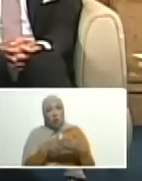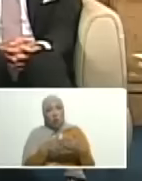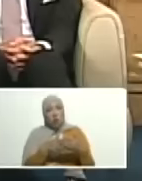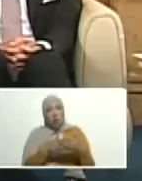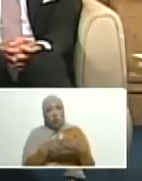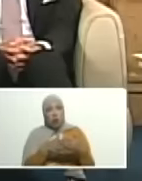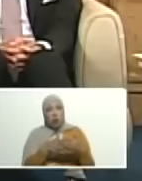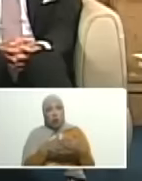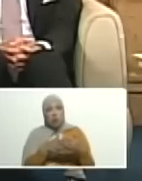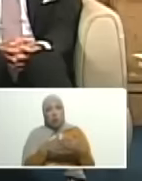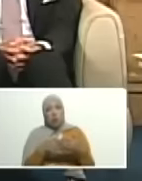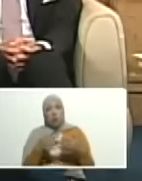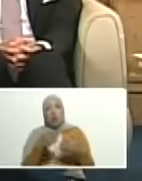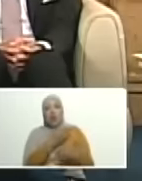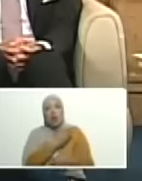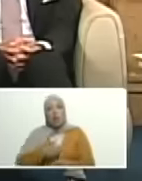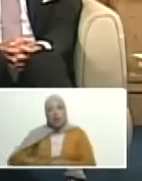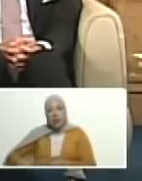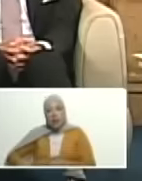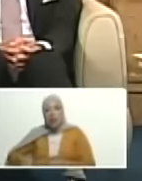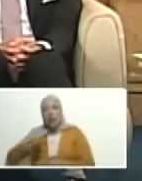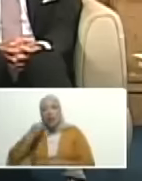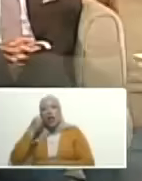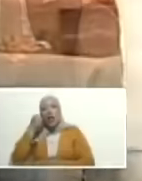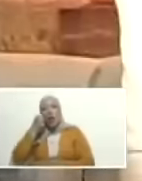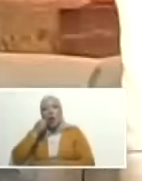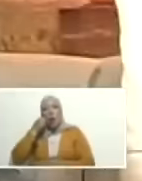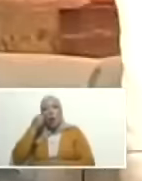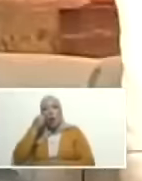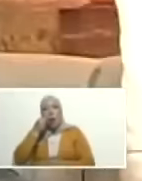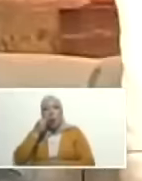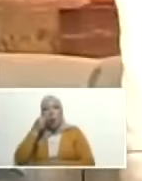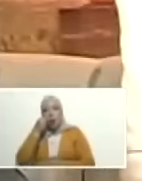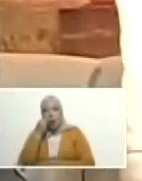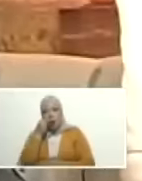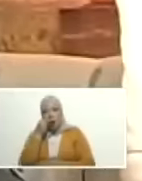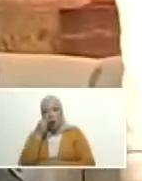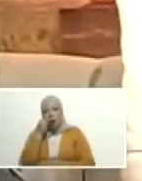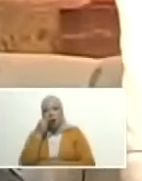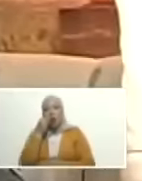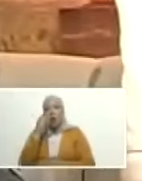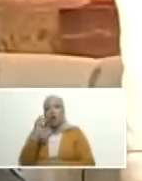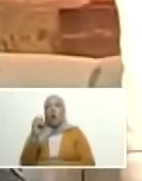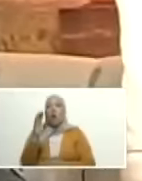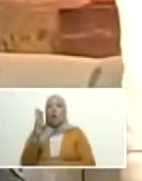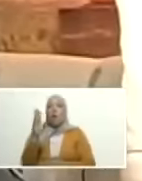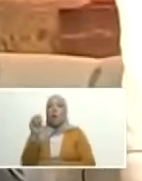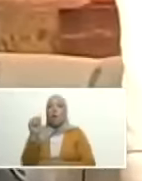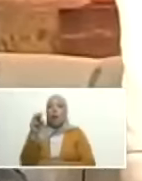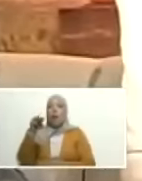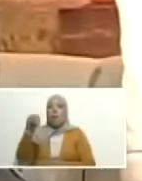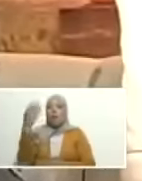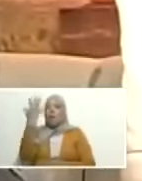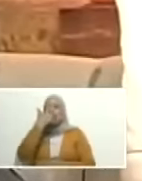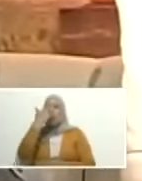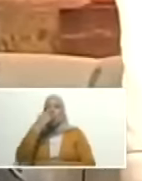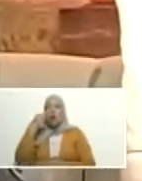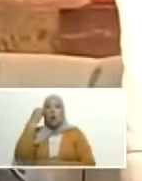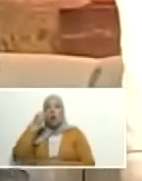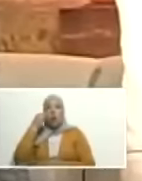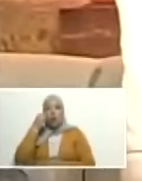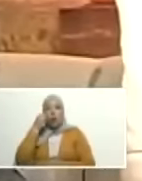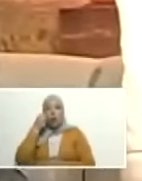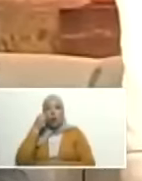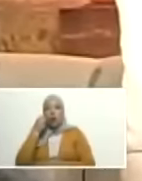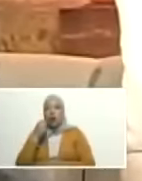desde la época de Obama, que venía bastante Tomás Chano a Venezuela, ¿se acuerdan? Bastante venía